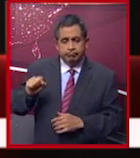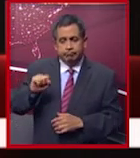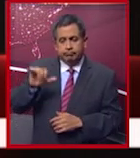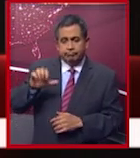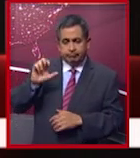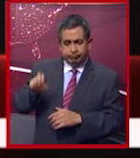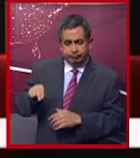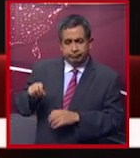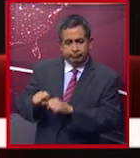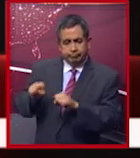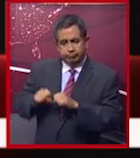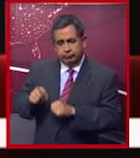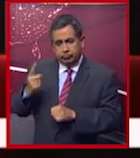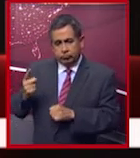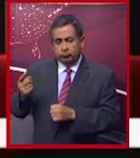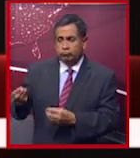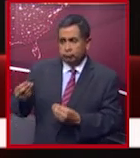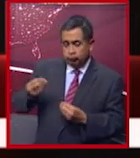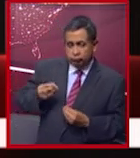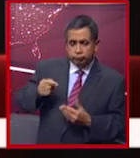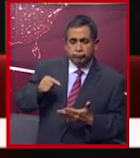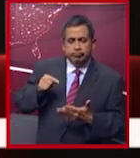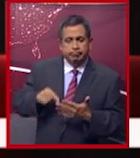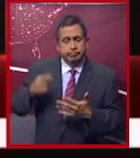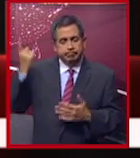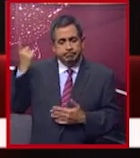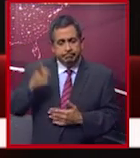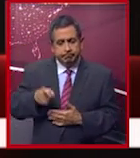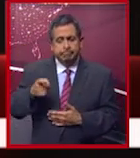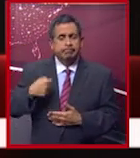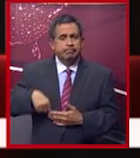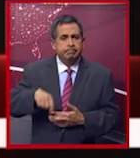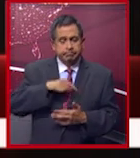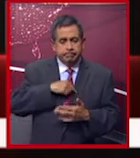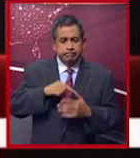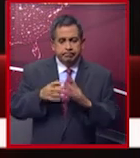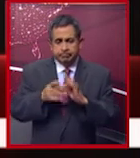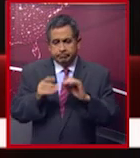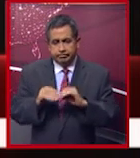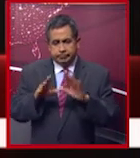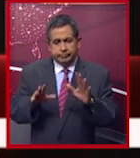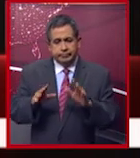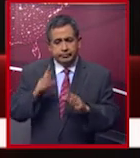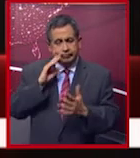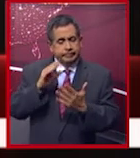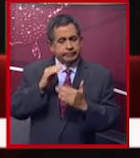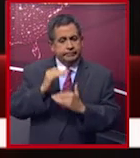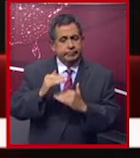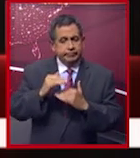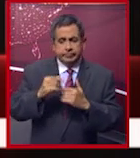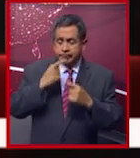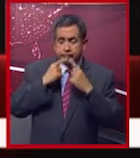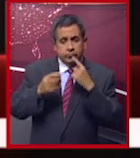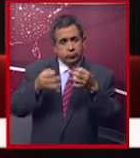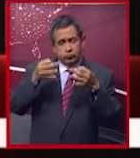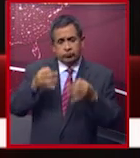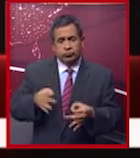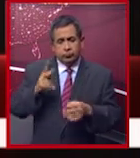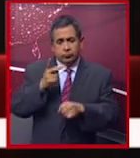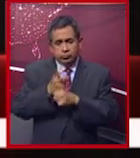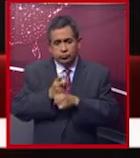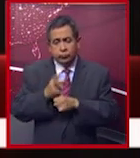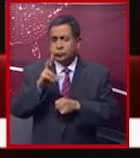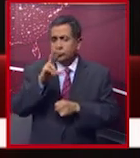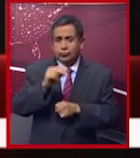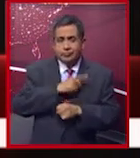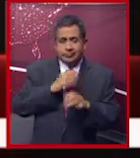sala de la Suprema Corte de Justicia de la Nación mandato emitir legislación en materia de publicidad oficial y no de